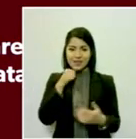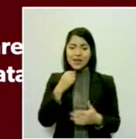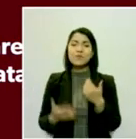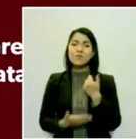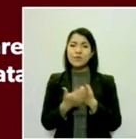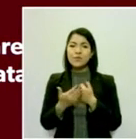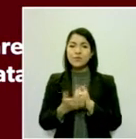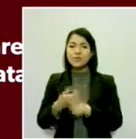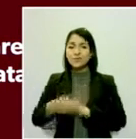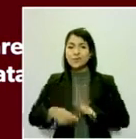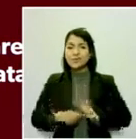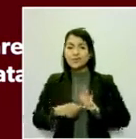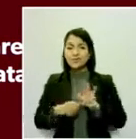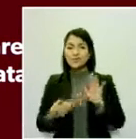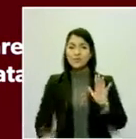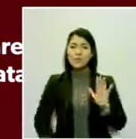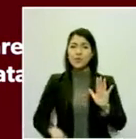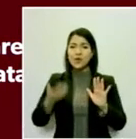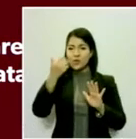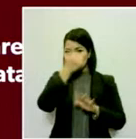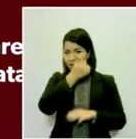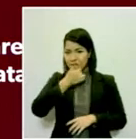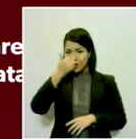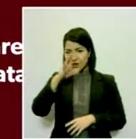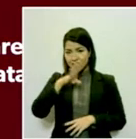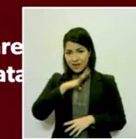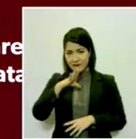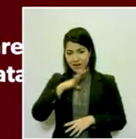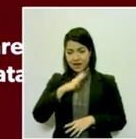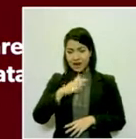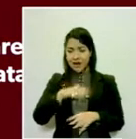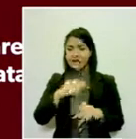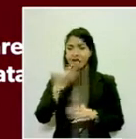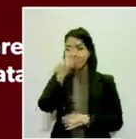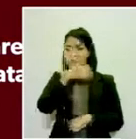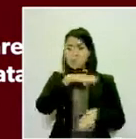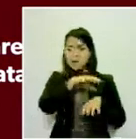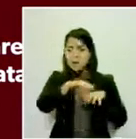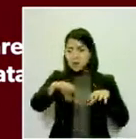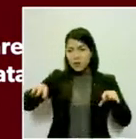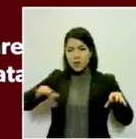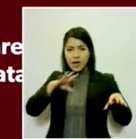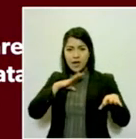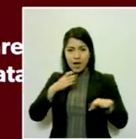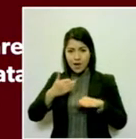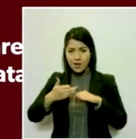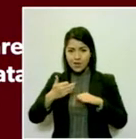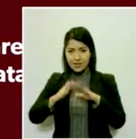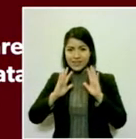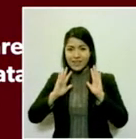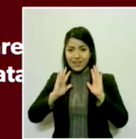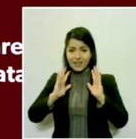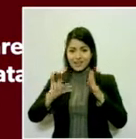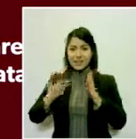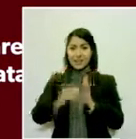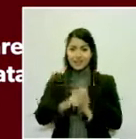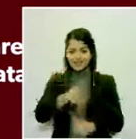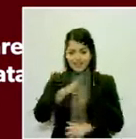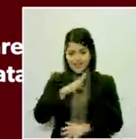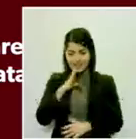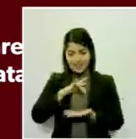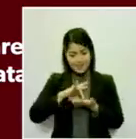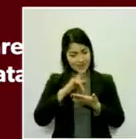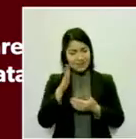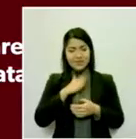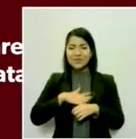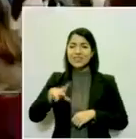a conocer la cantidad de alumnado de planteles que están en este momento recibiendo e impartiendo clases. Muchas gracias